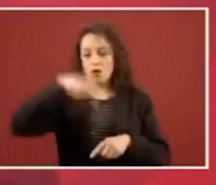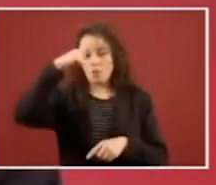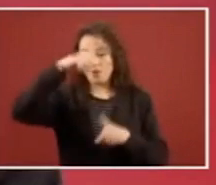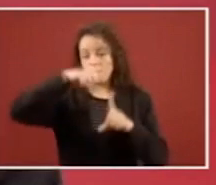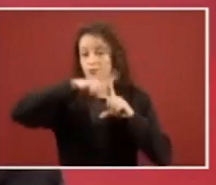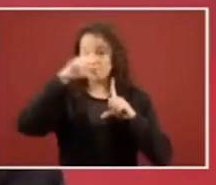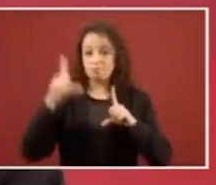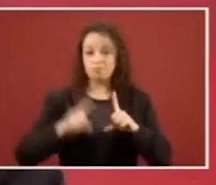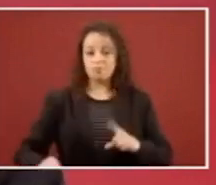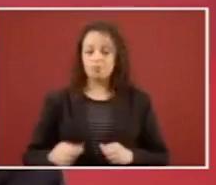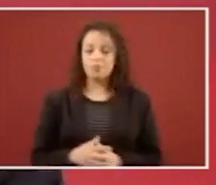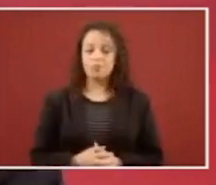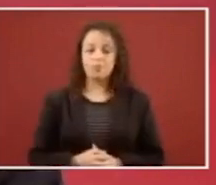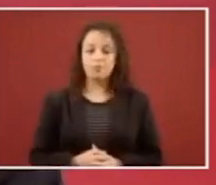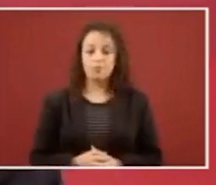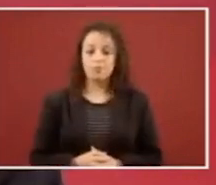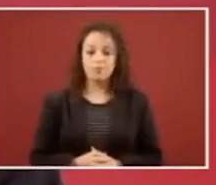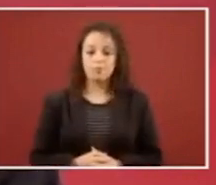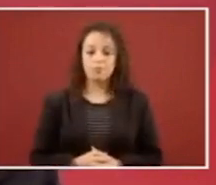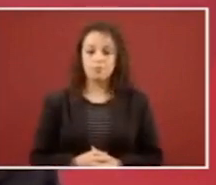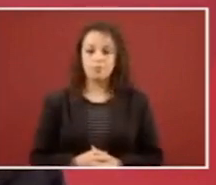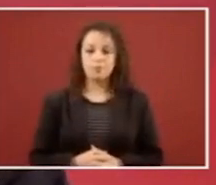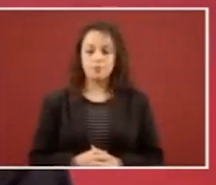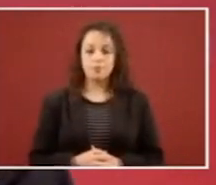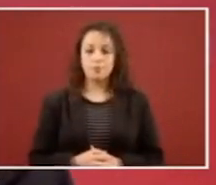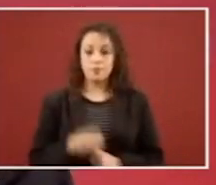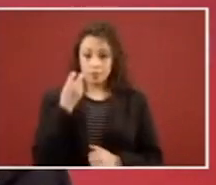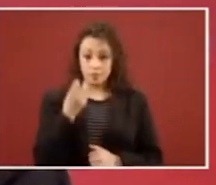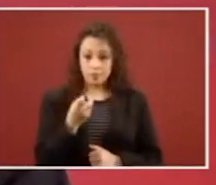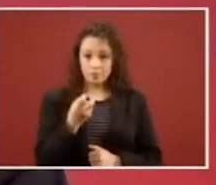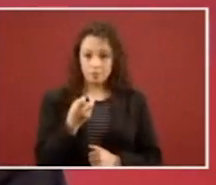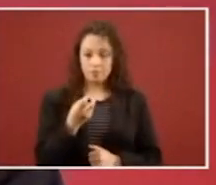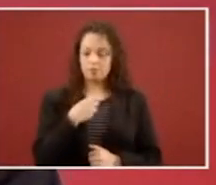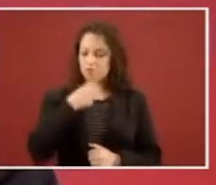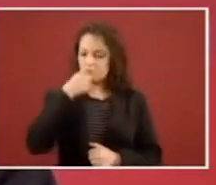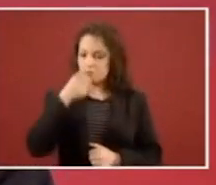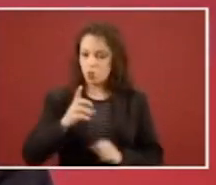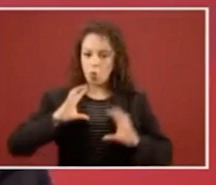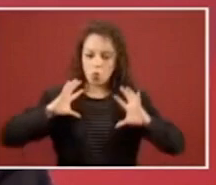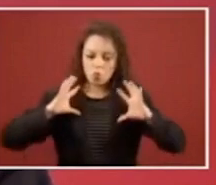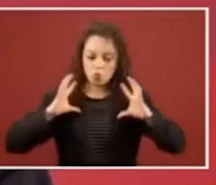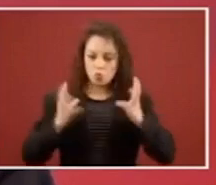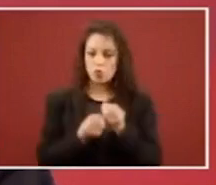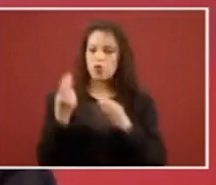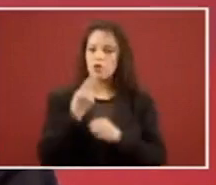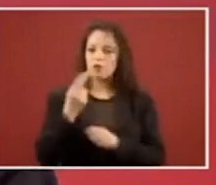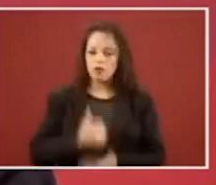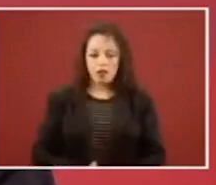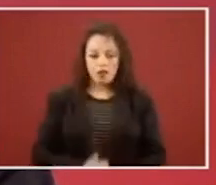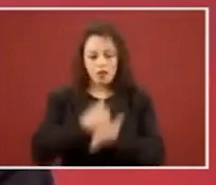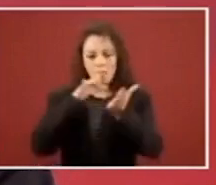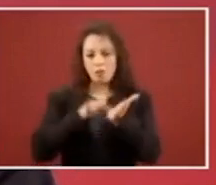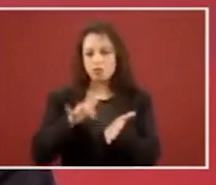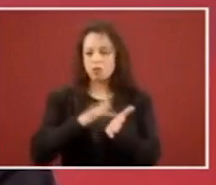eso necesitamos ayudar todos, todos tenemos que ayudar. Y